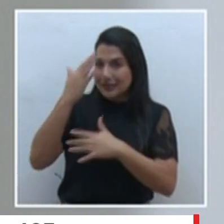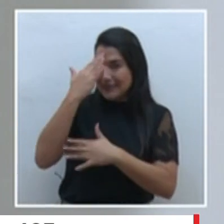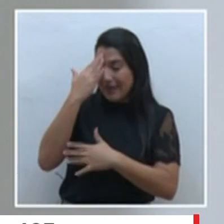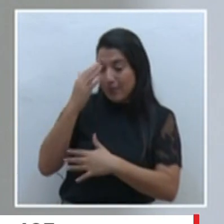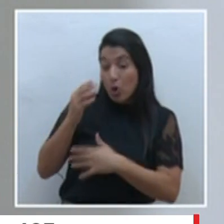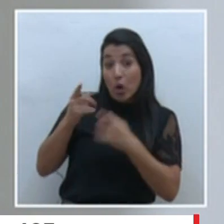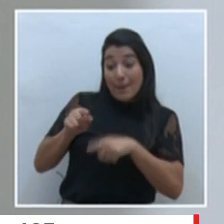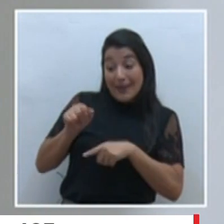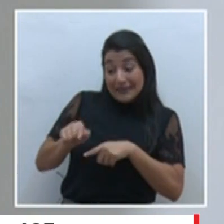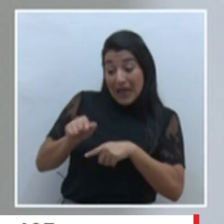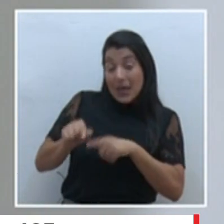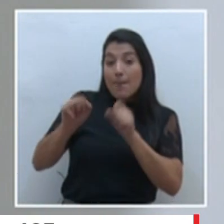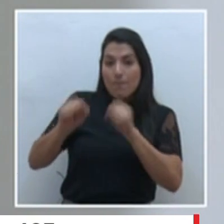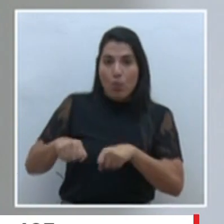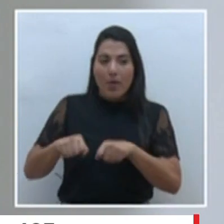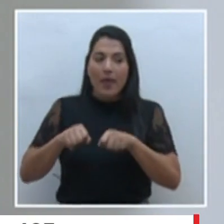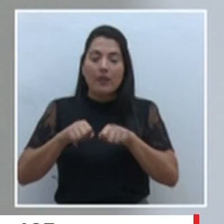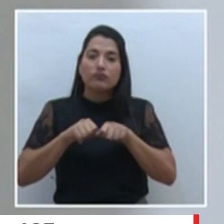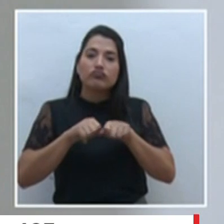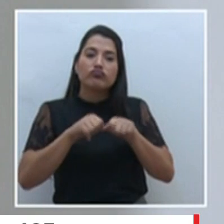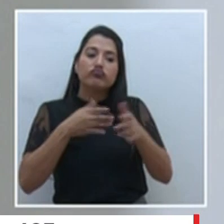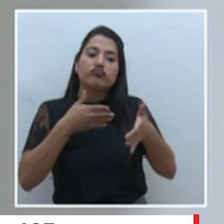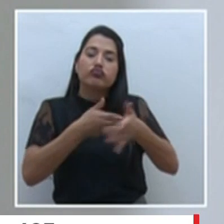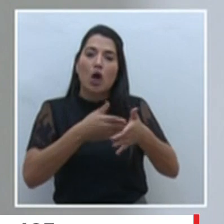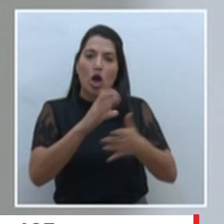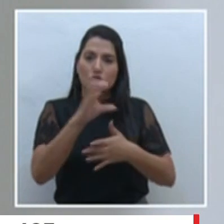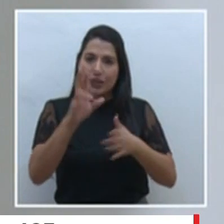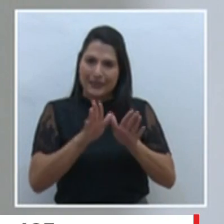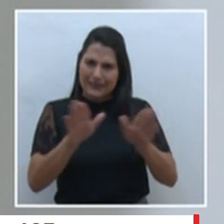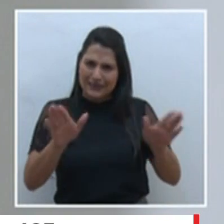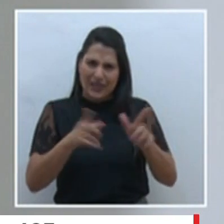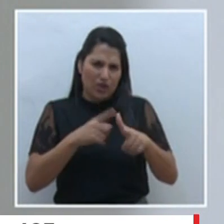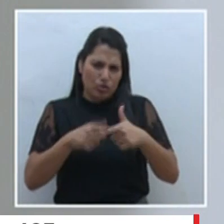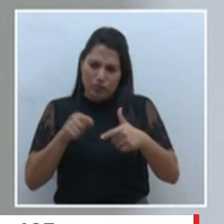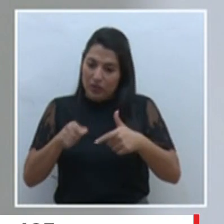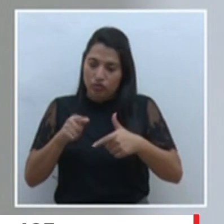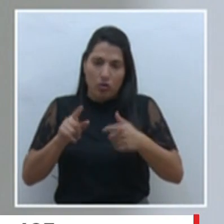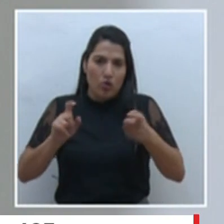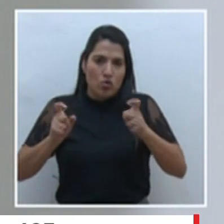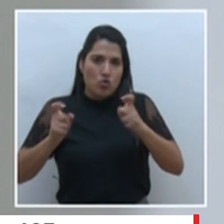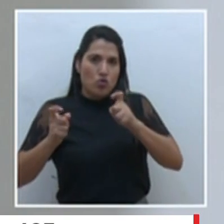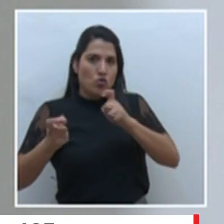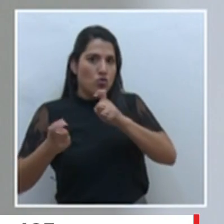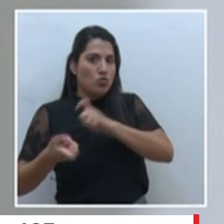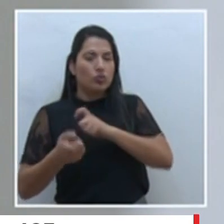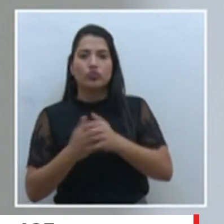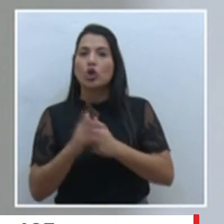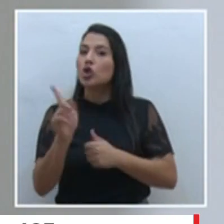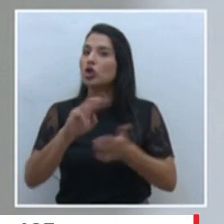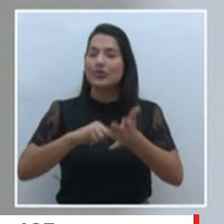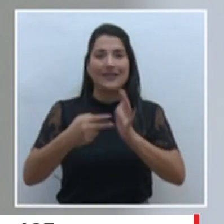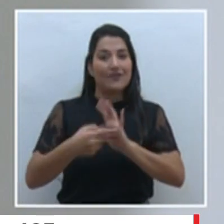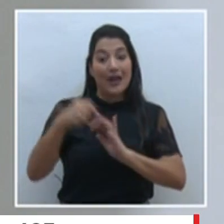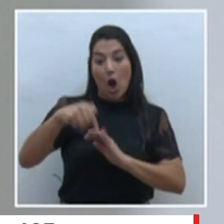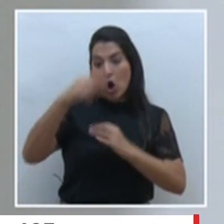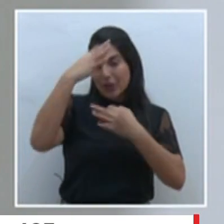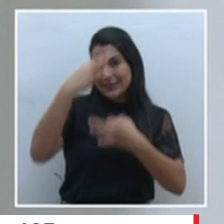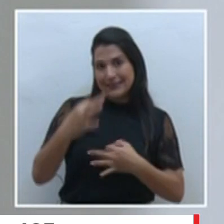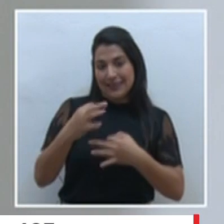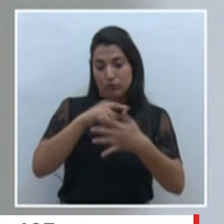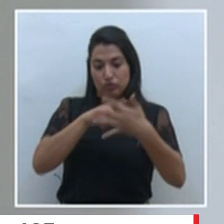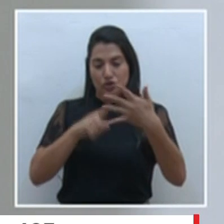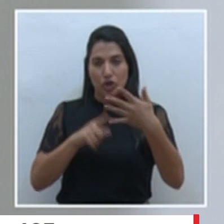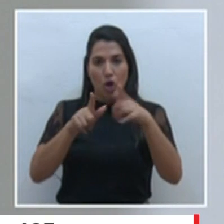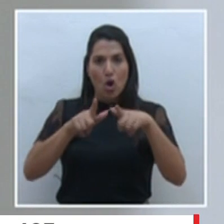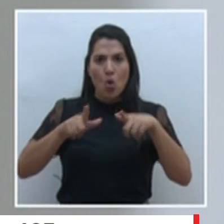pues puede repercutir también a nivel nacional. Así que esto va también rápidamente en evolución. No es que estamos tomando esa medida de que en esos